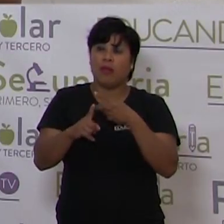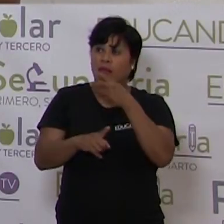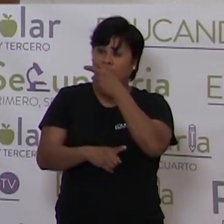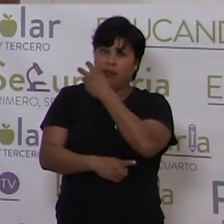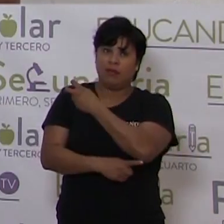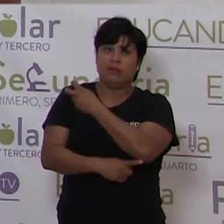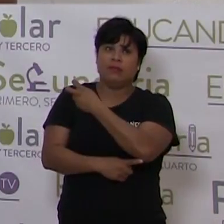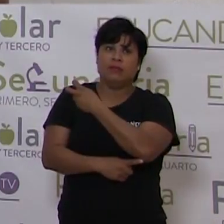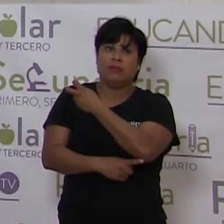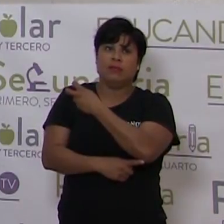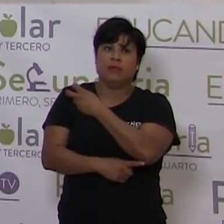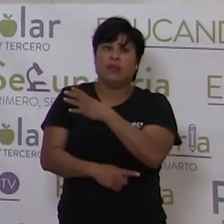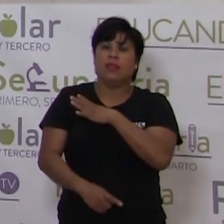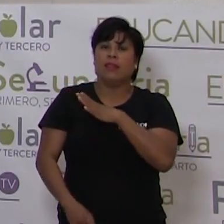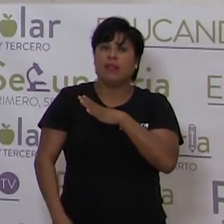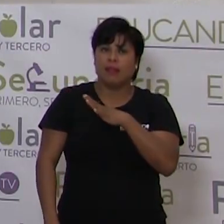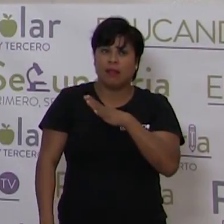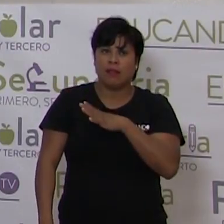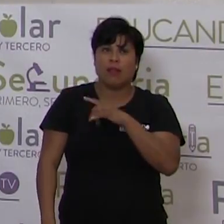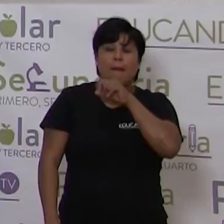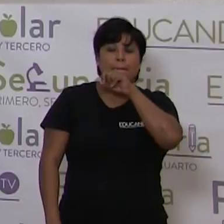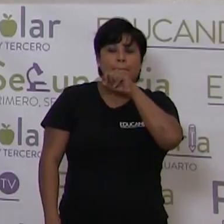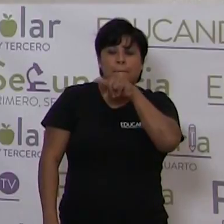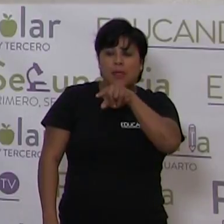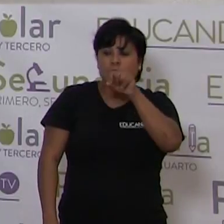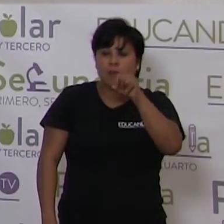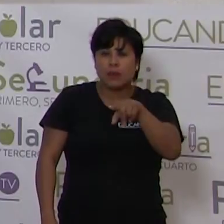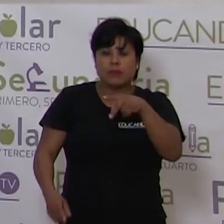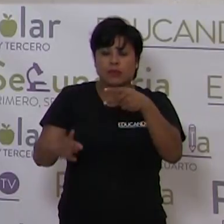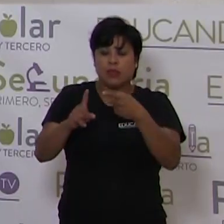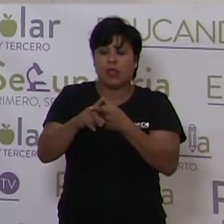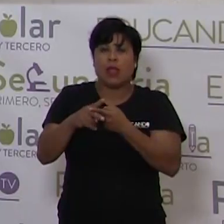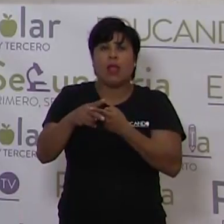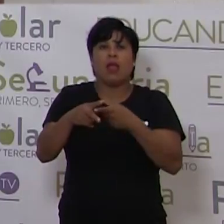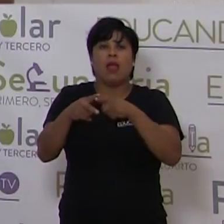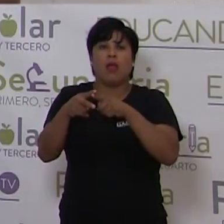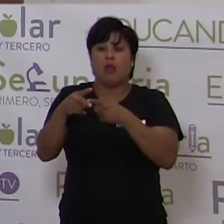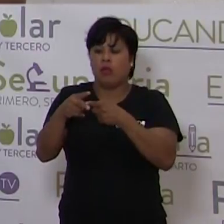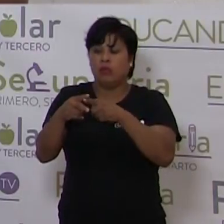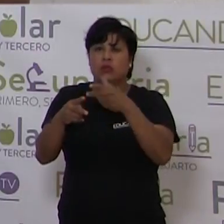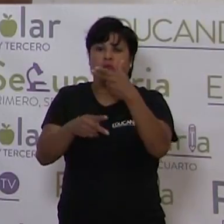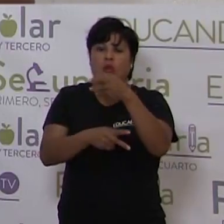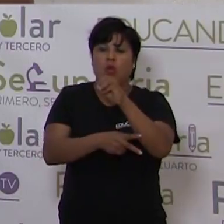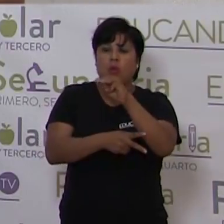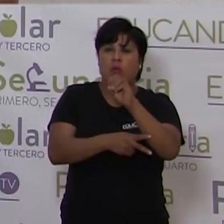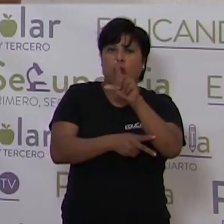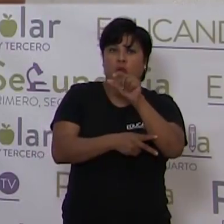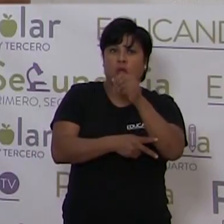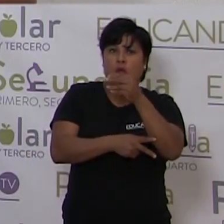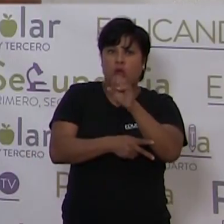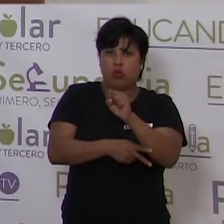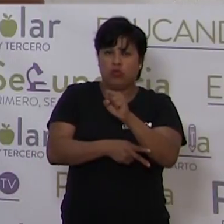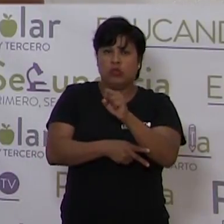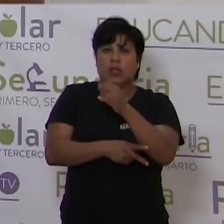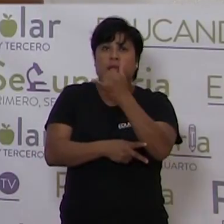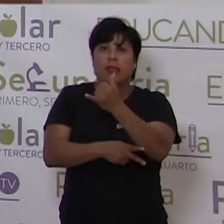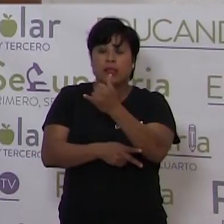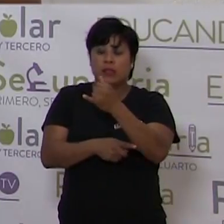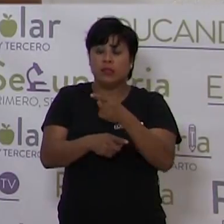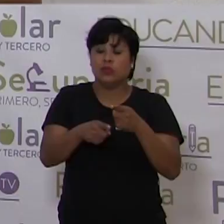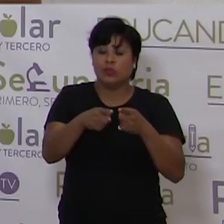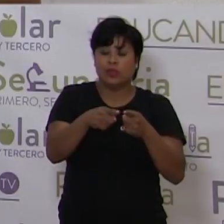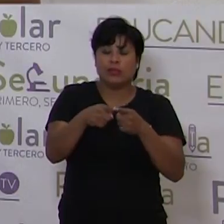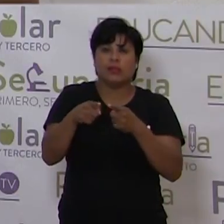marcado. Tiene los mismos ángulos homólogos y sus